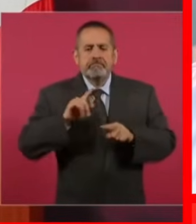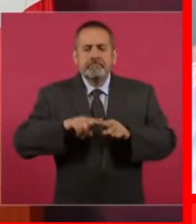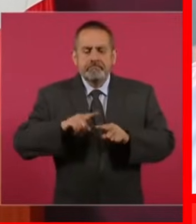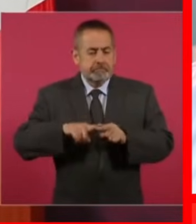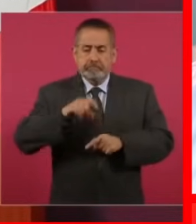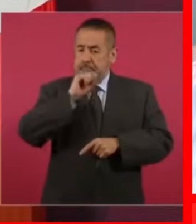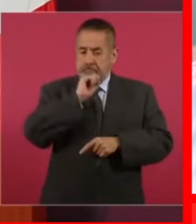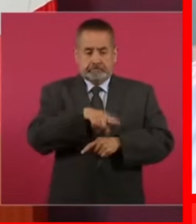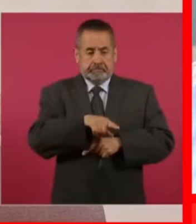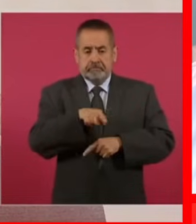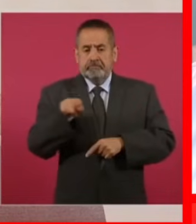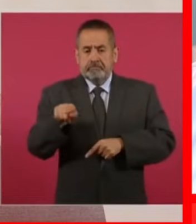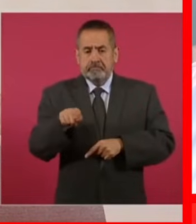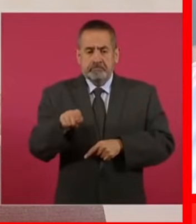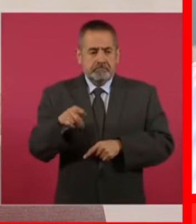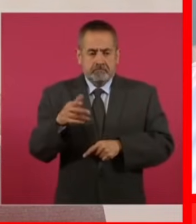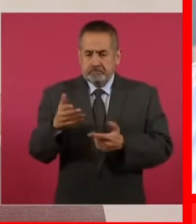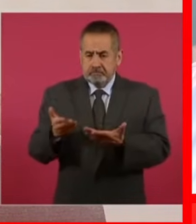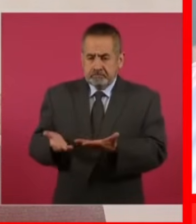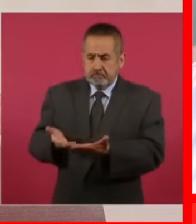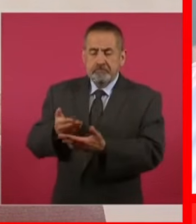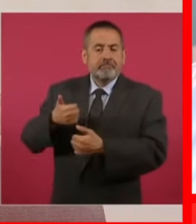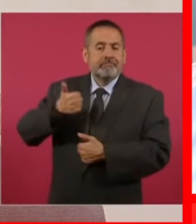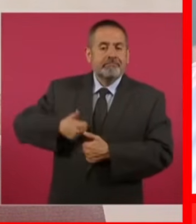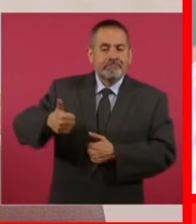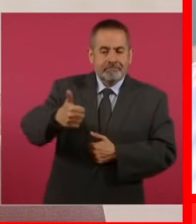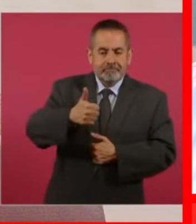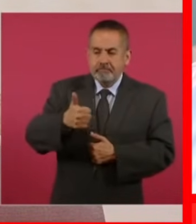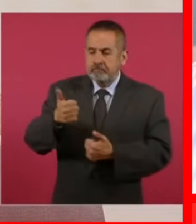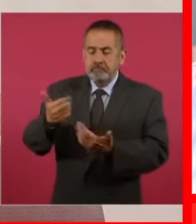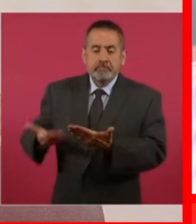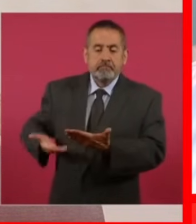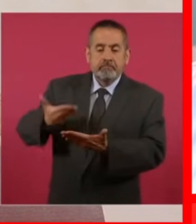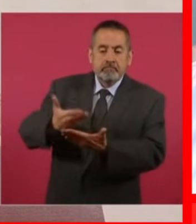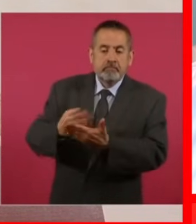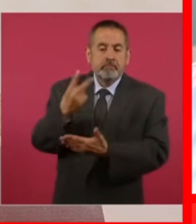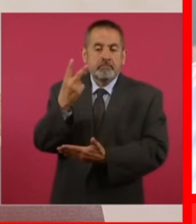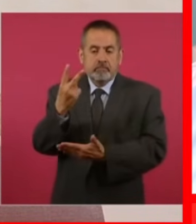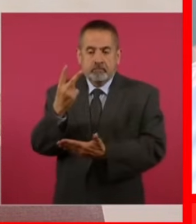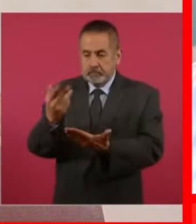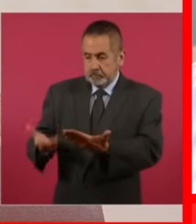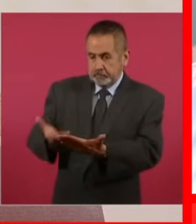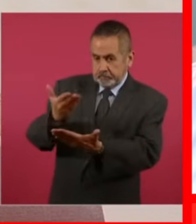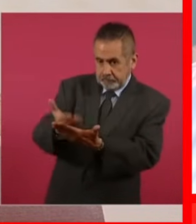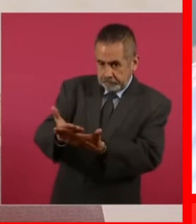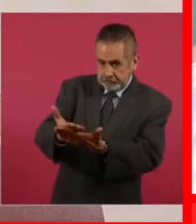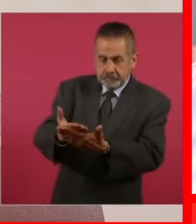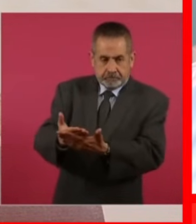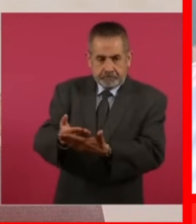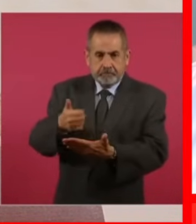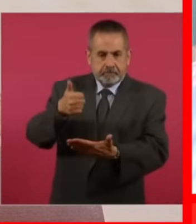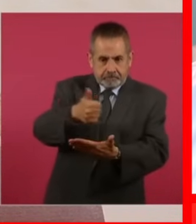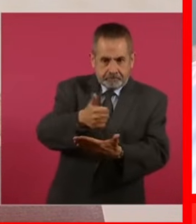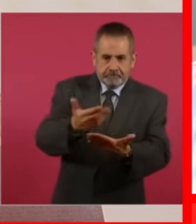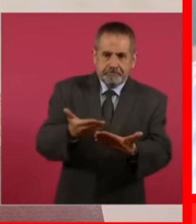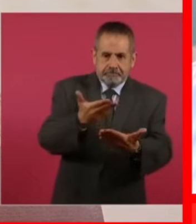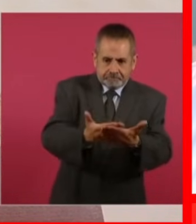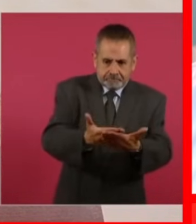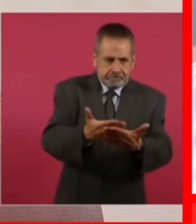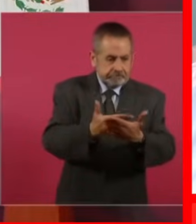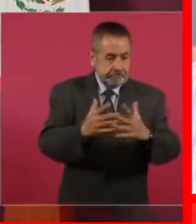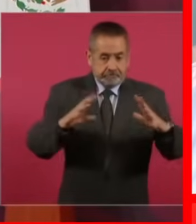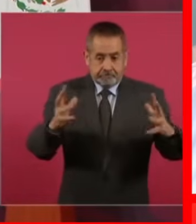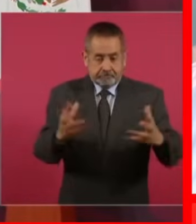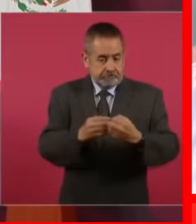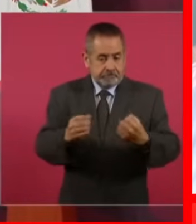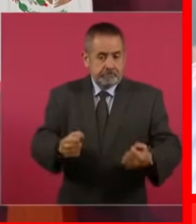Creo que propusieron 2 cada uno de los participantes, de modo que fueron